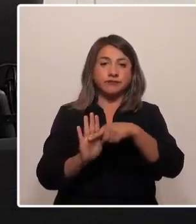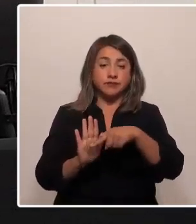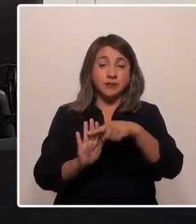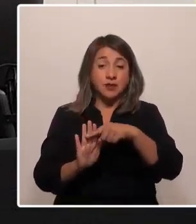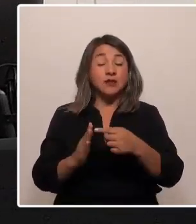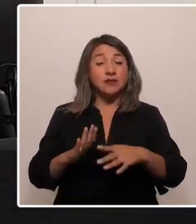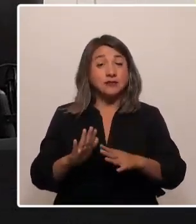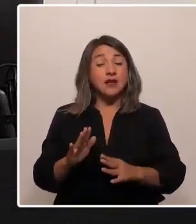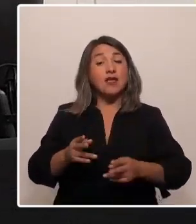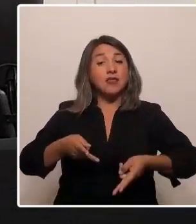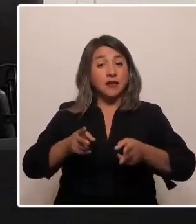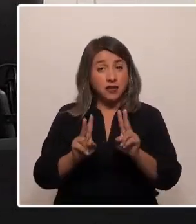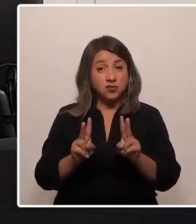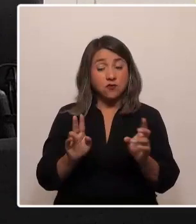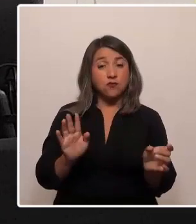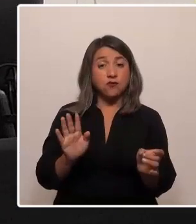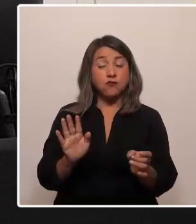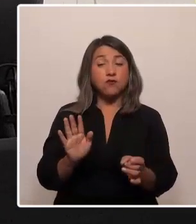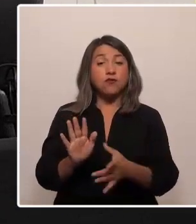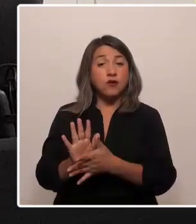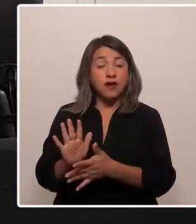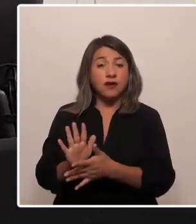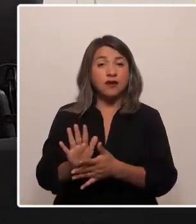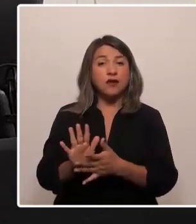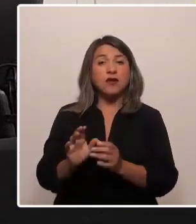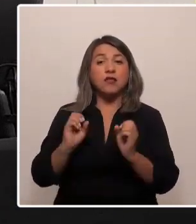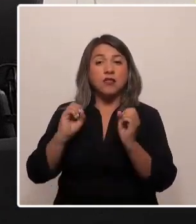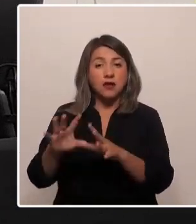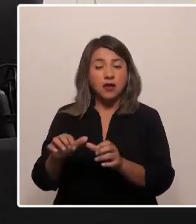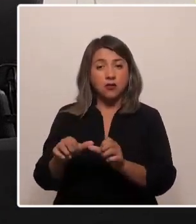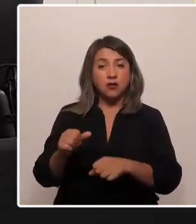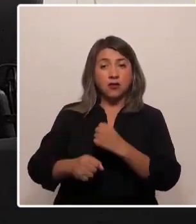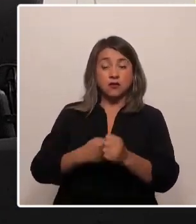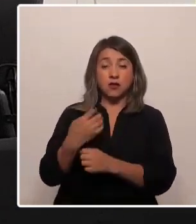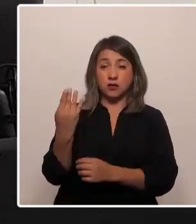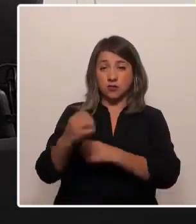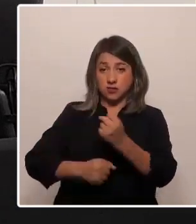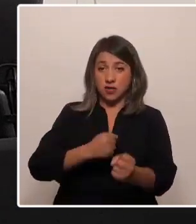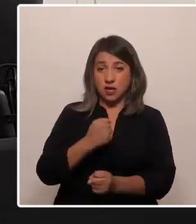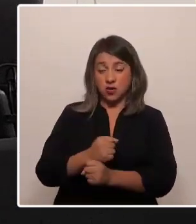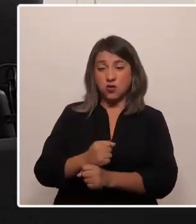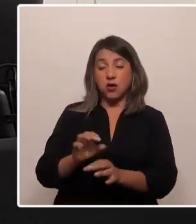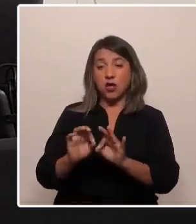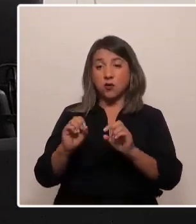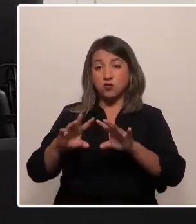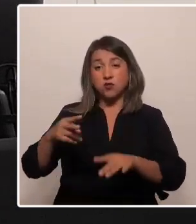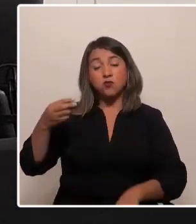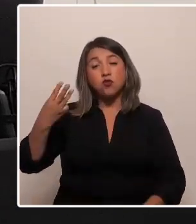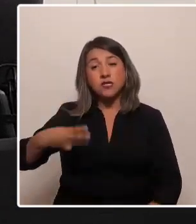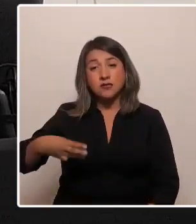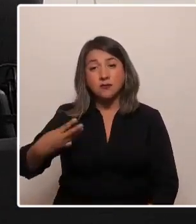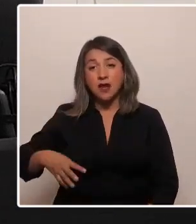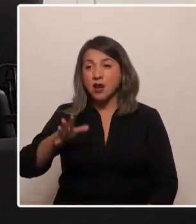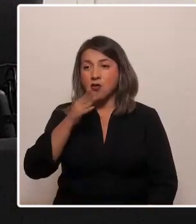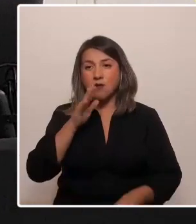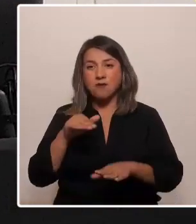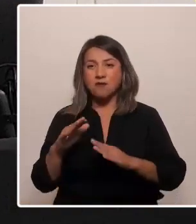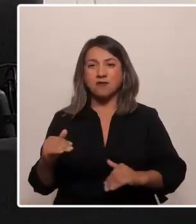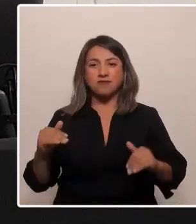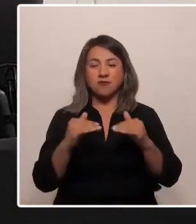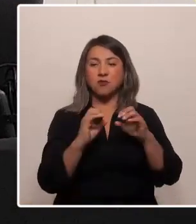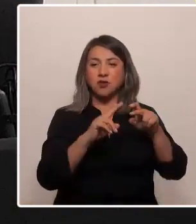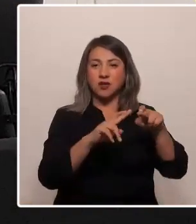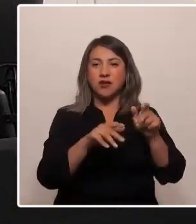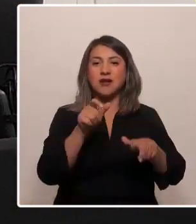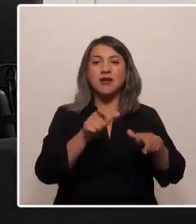a los padres que después de llevar a su hijo durante 14 años a la educación municipal, ve que no tienen las mismas oportunidades que los niños que